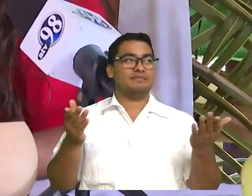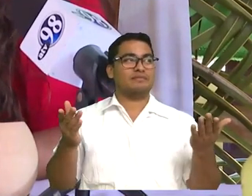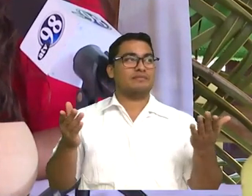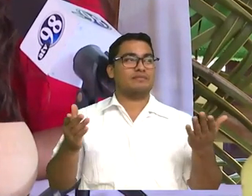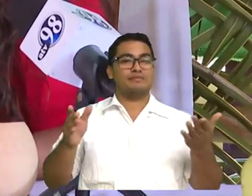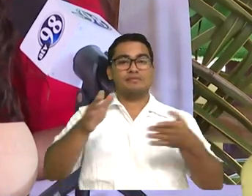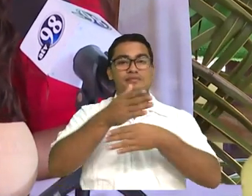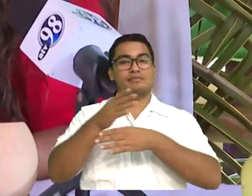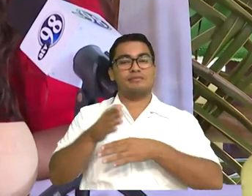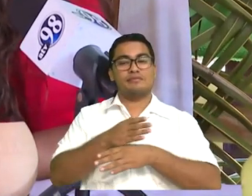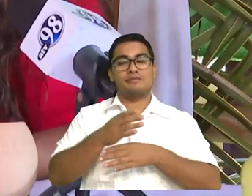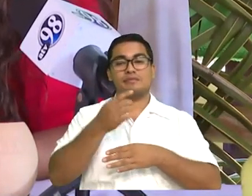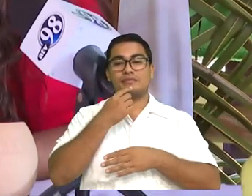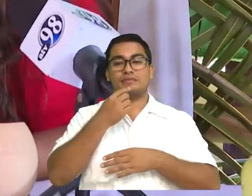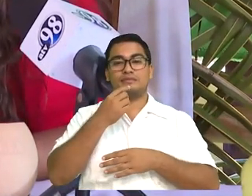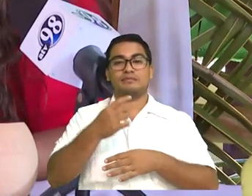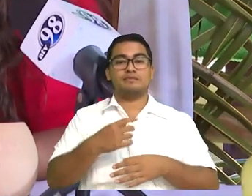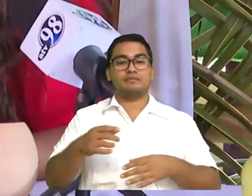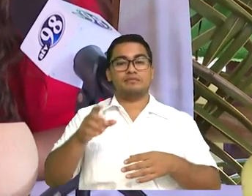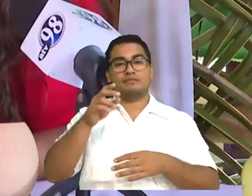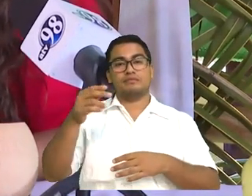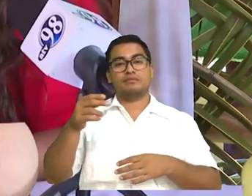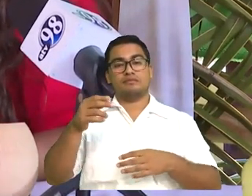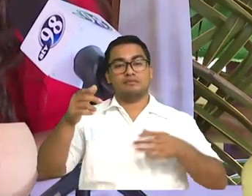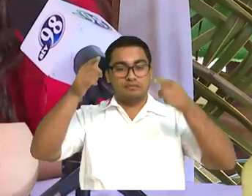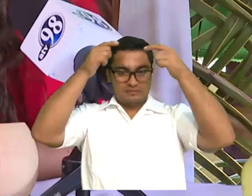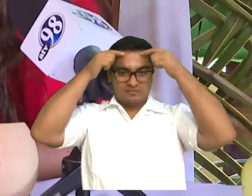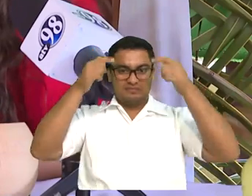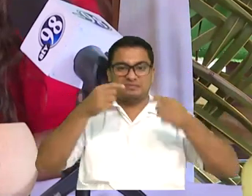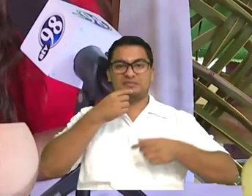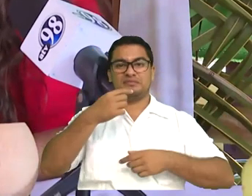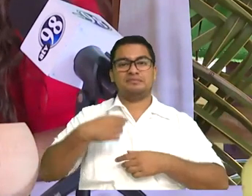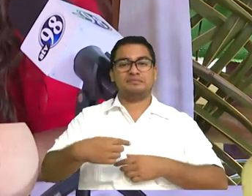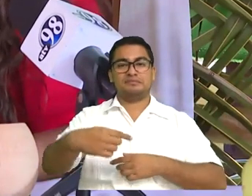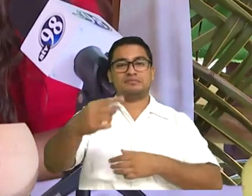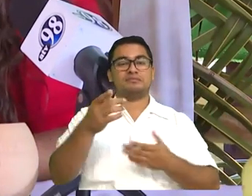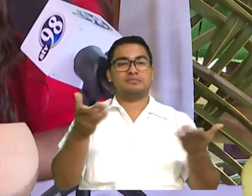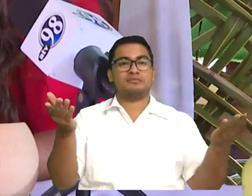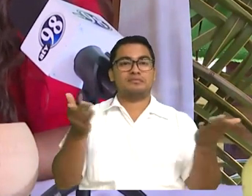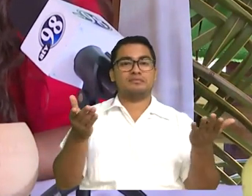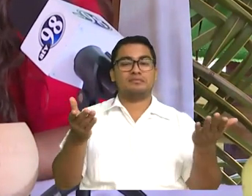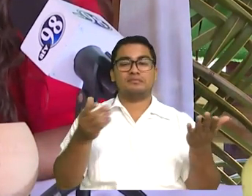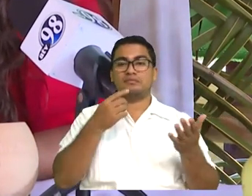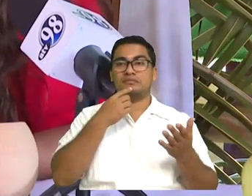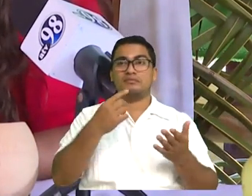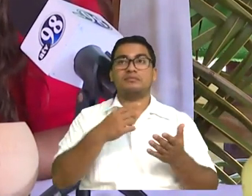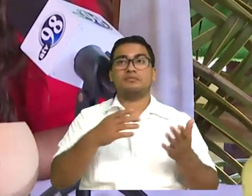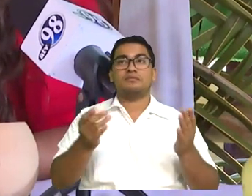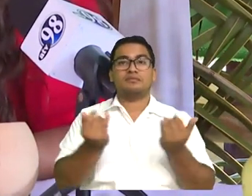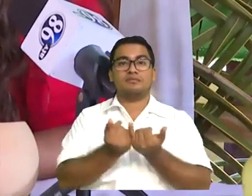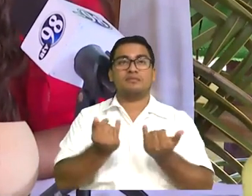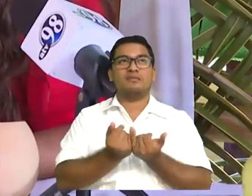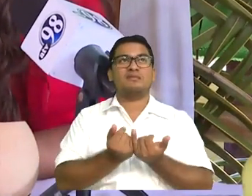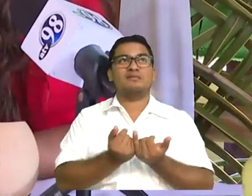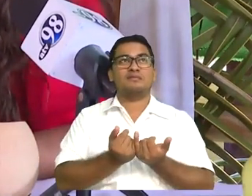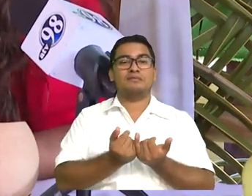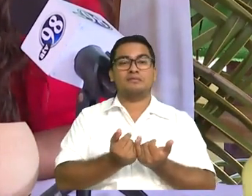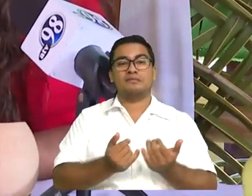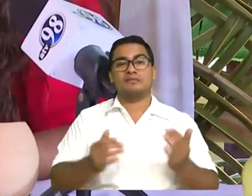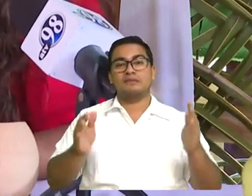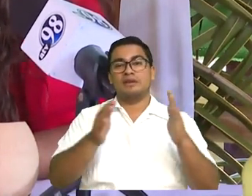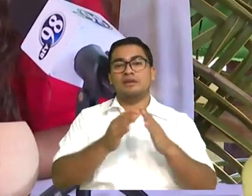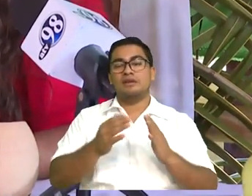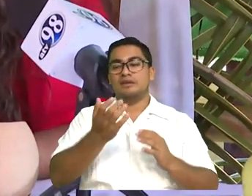MEFCA tenemos. Tiangui Hugo Chávez, que está abierto todos los días con una gran oferta de productos a base de maíz.